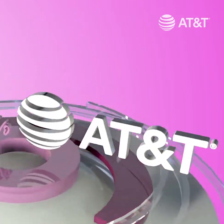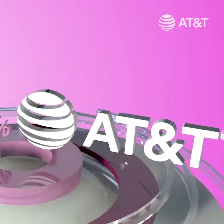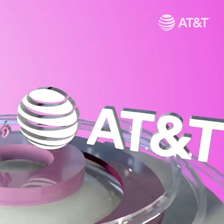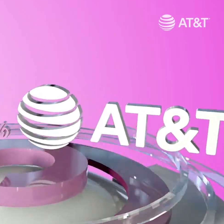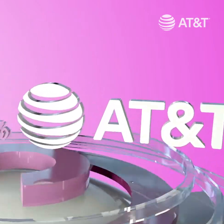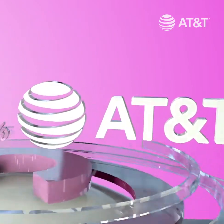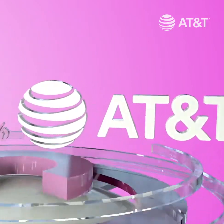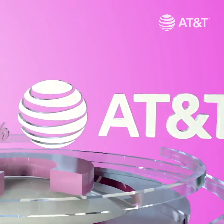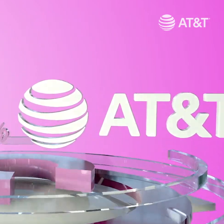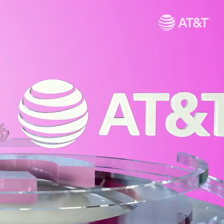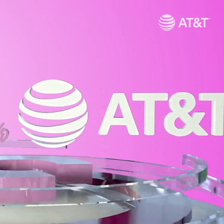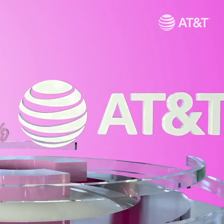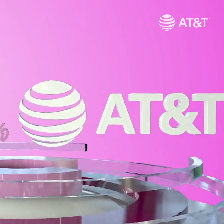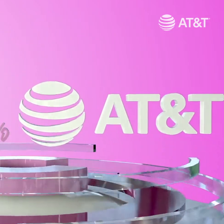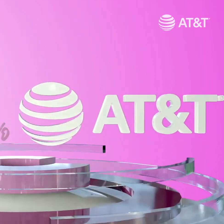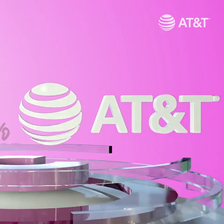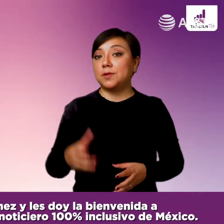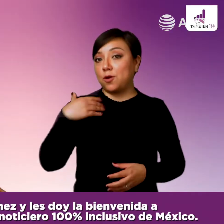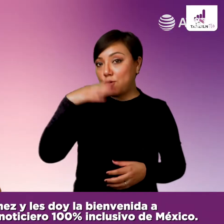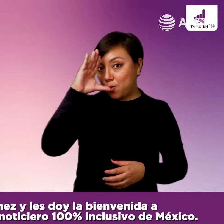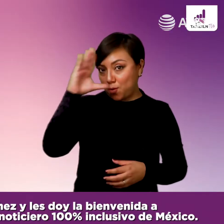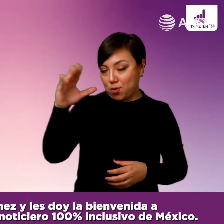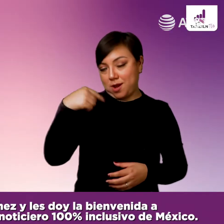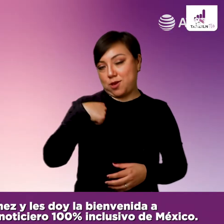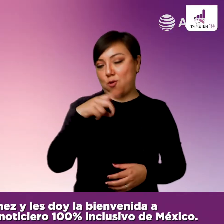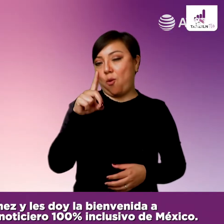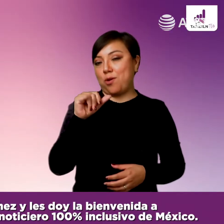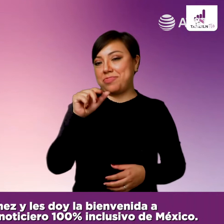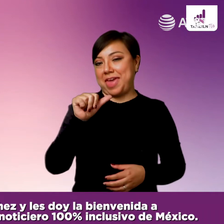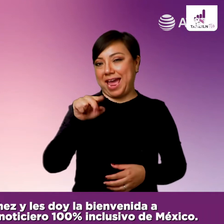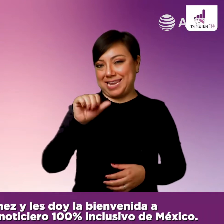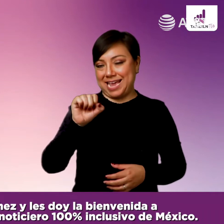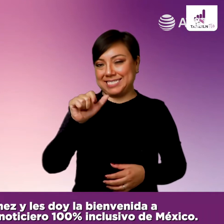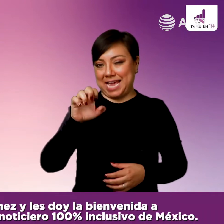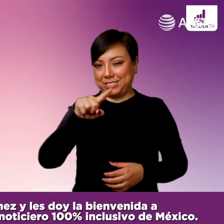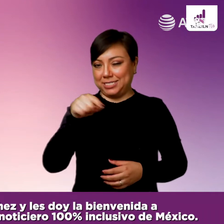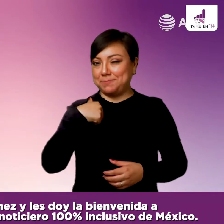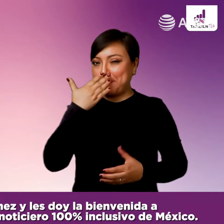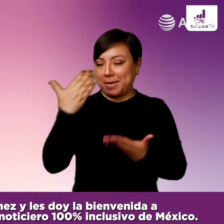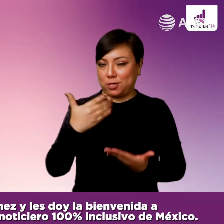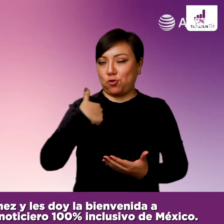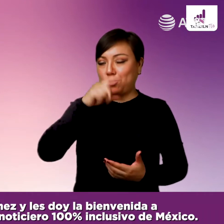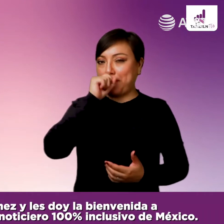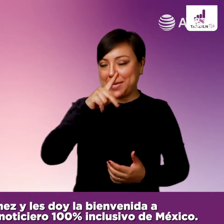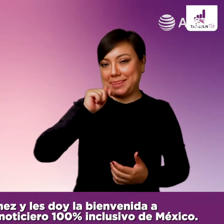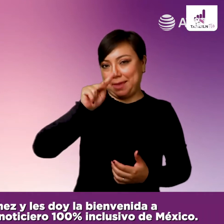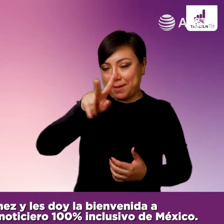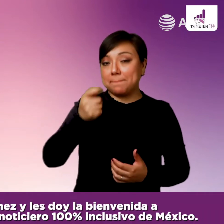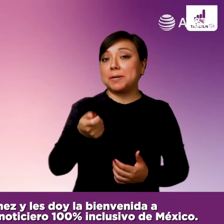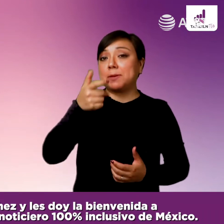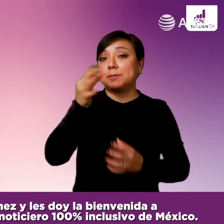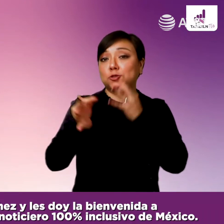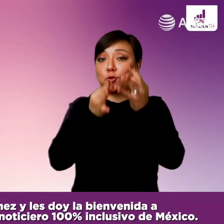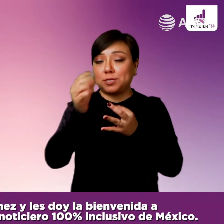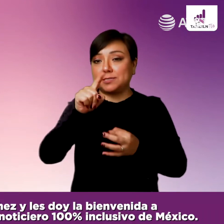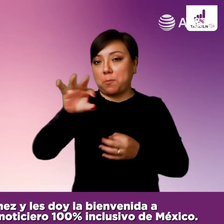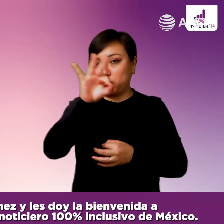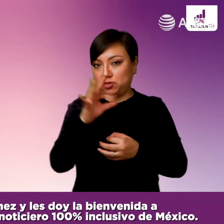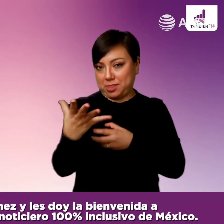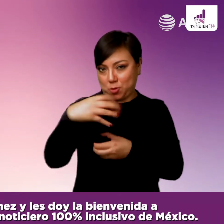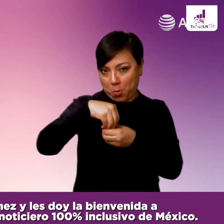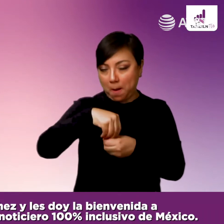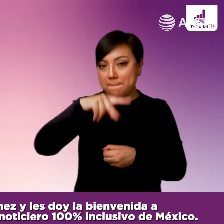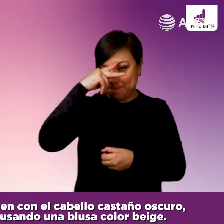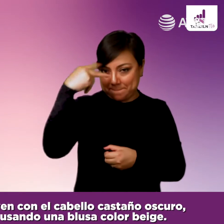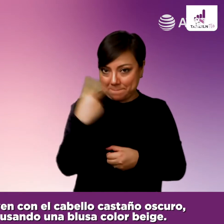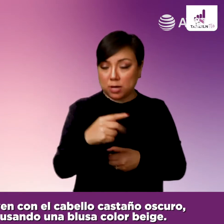El primer noticiero completamente accesible en México que se transmite cada semana los viernes en redes sociales, los domingos por